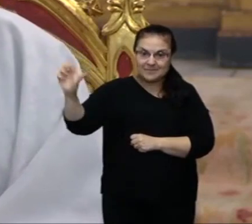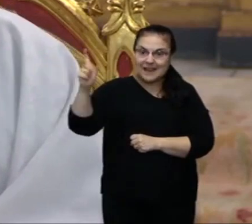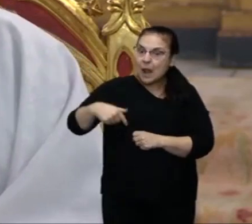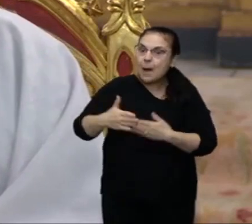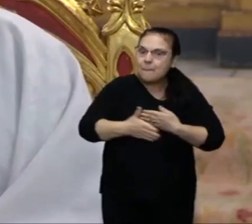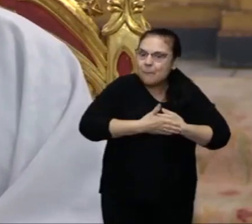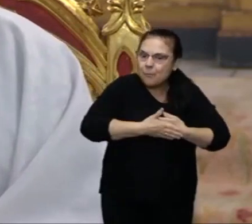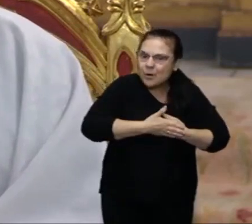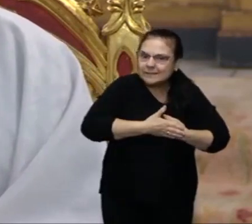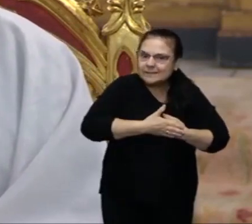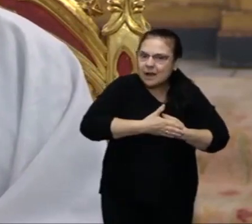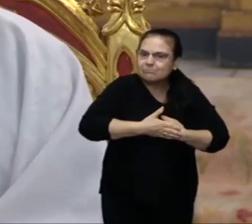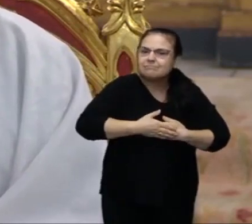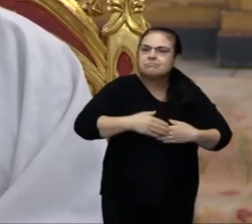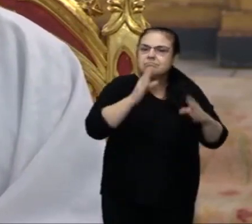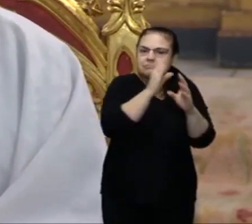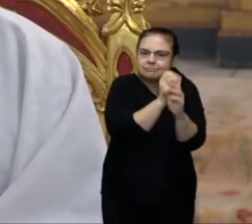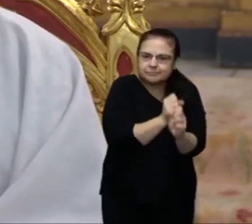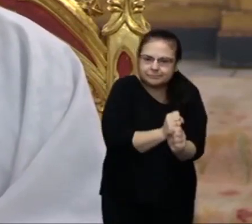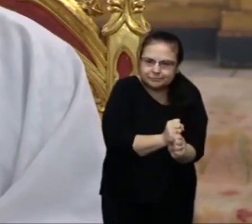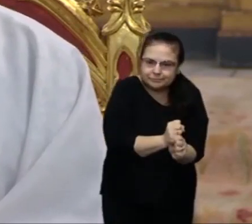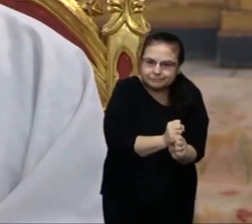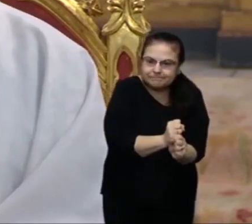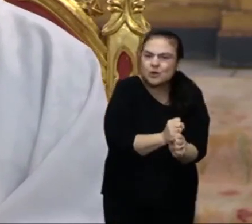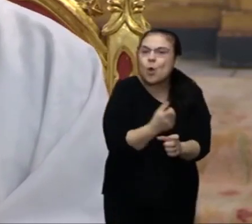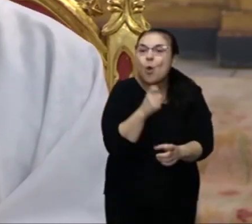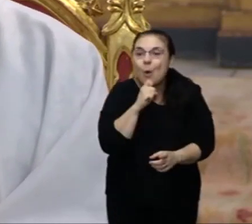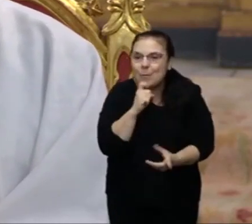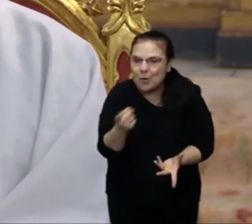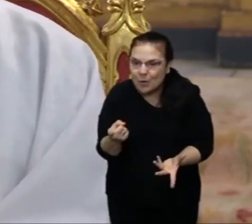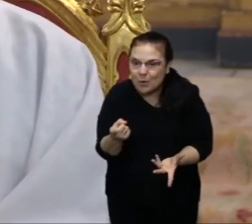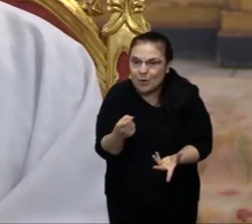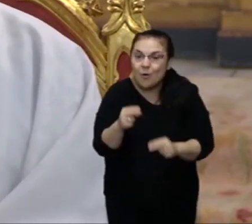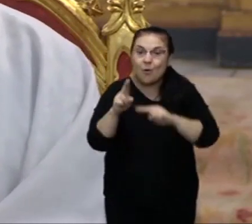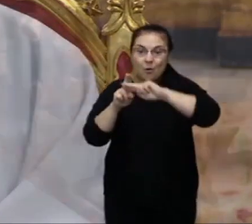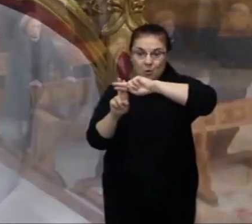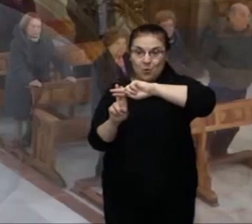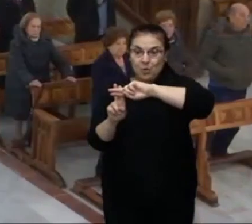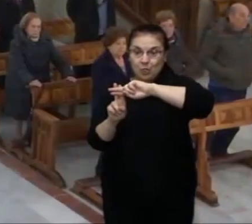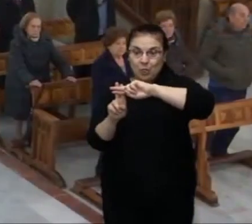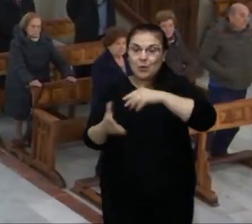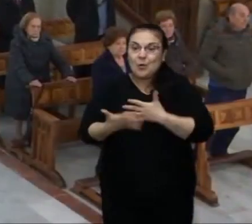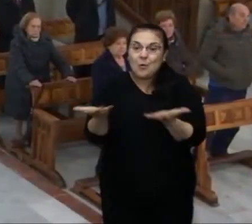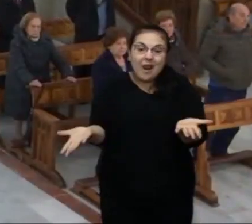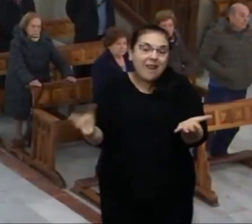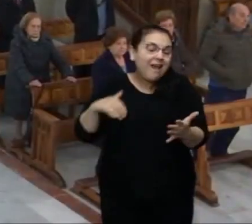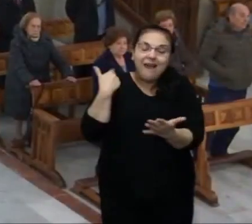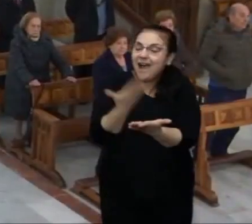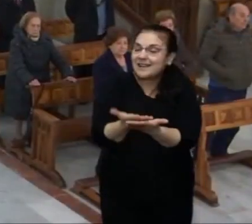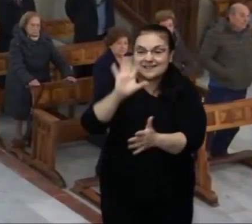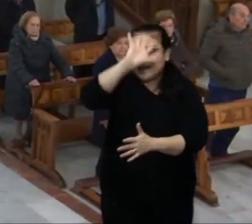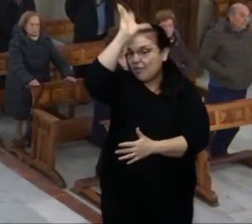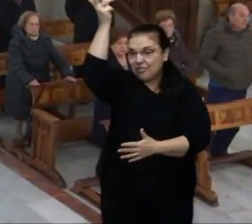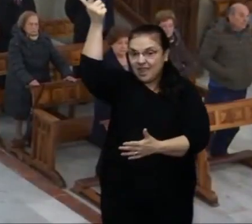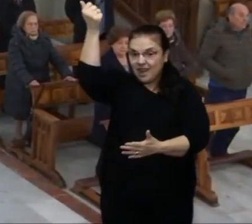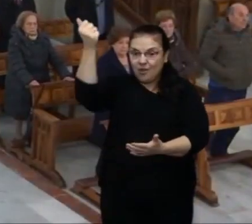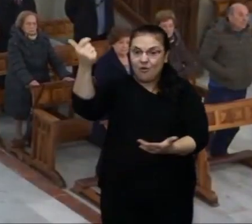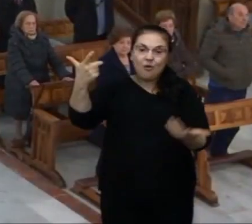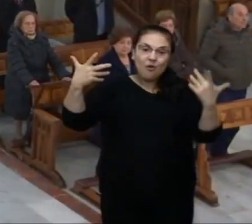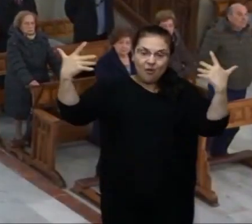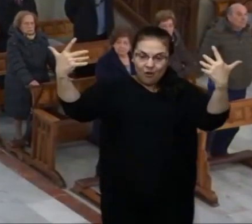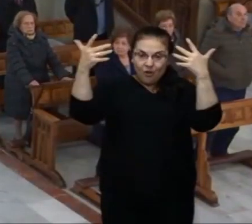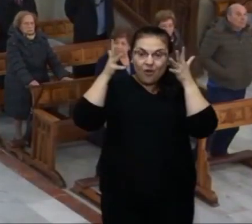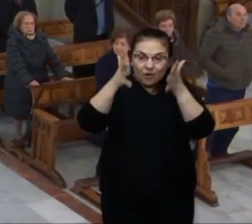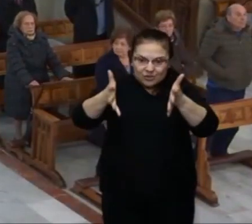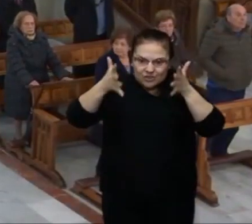puerta angosta, la cruz, por donde hay que pasar hasta que lleguemos al cielo. Por consejo de Santa Teresa fue el primero